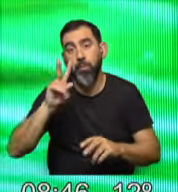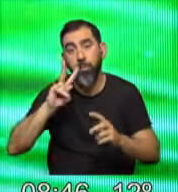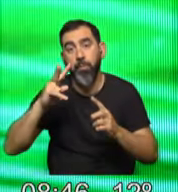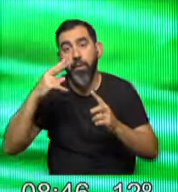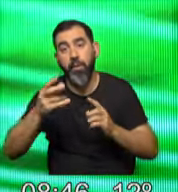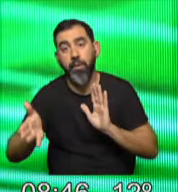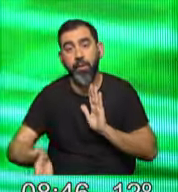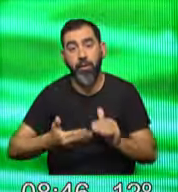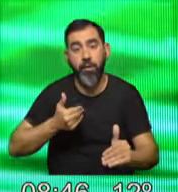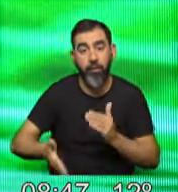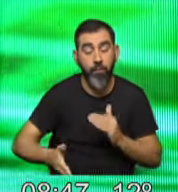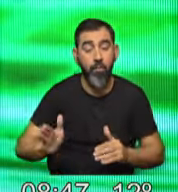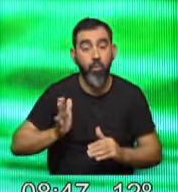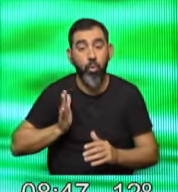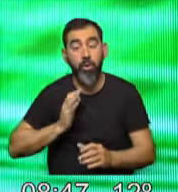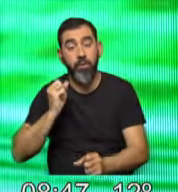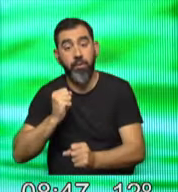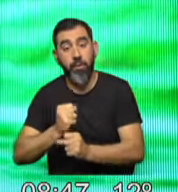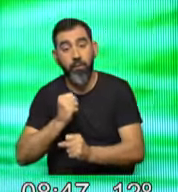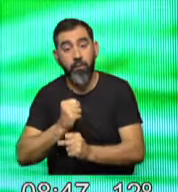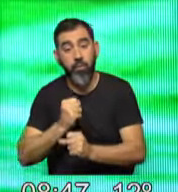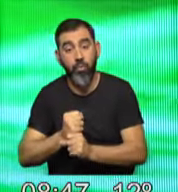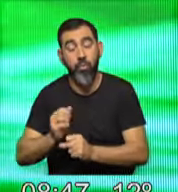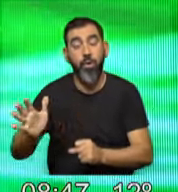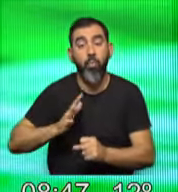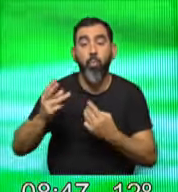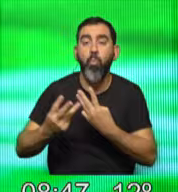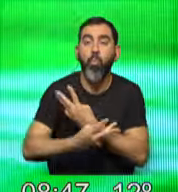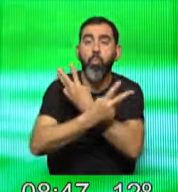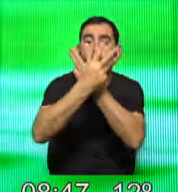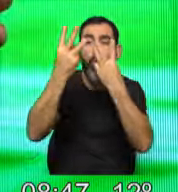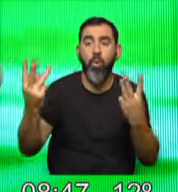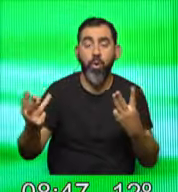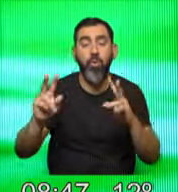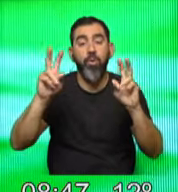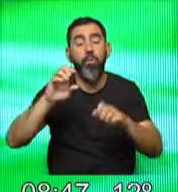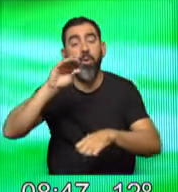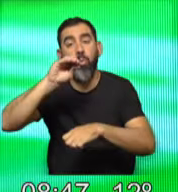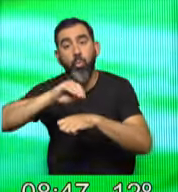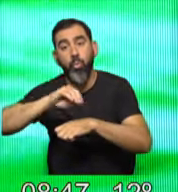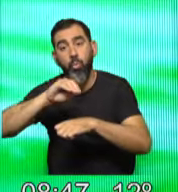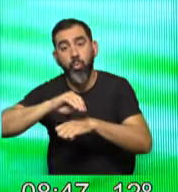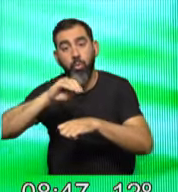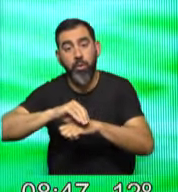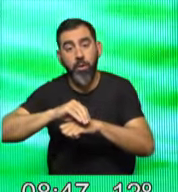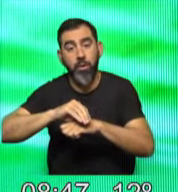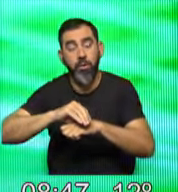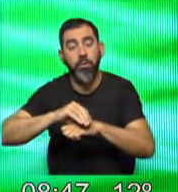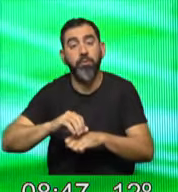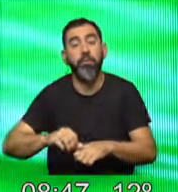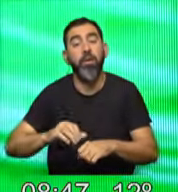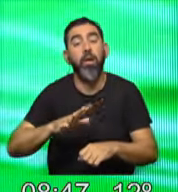género que la mujer trabajadora y la mujer en general además por razones culturales y vinculadas al patriarcado